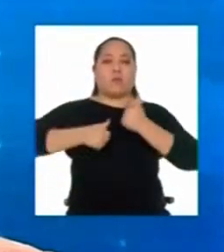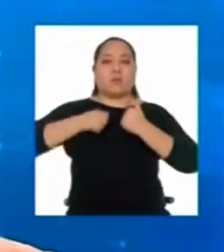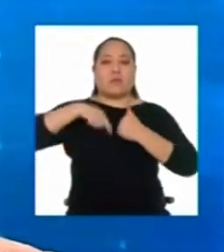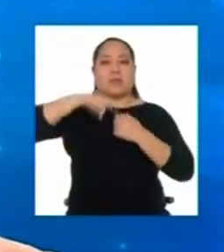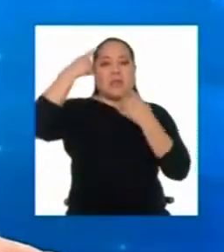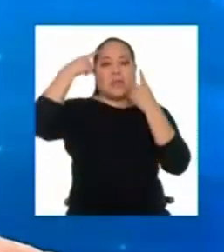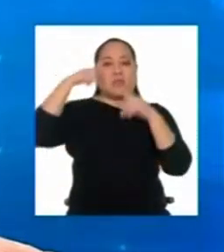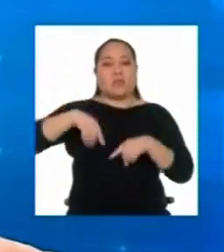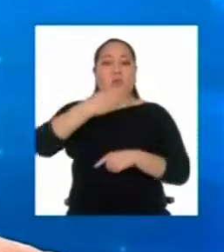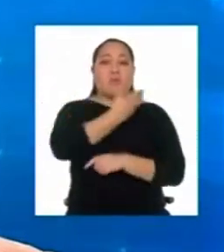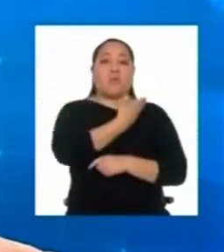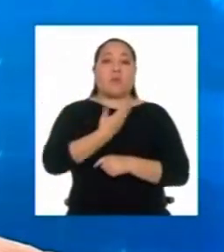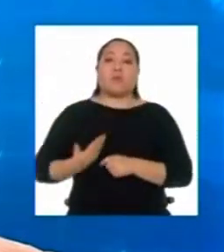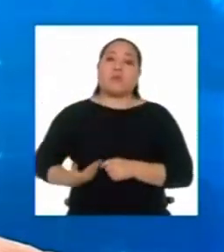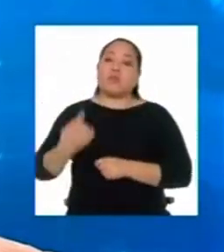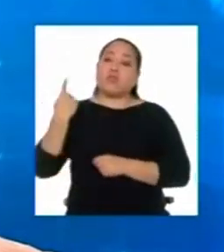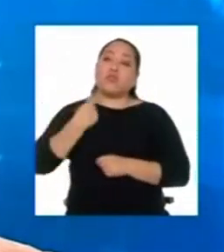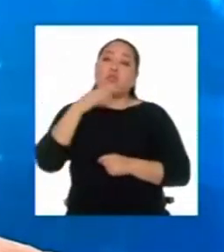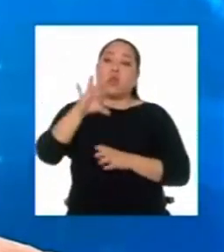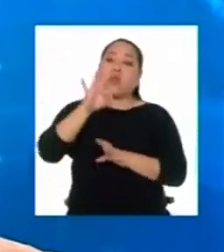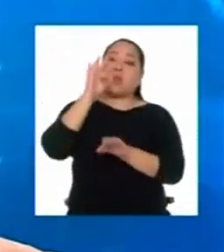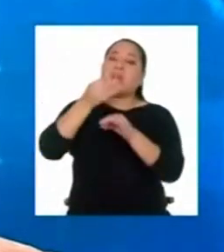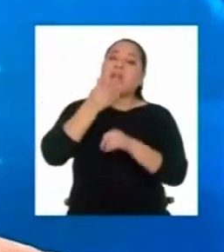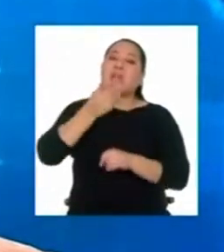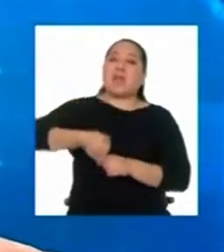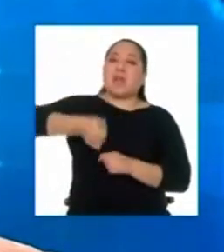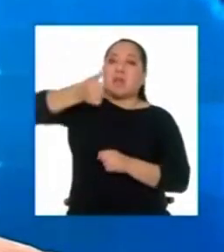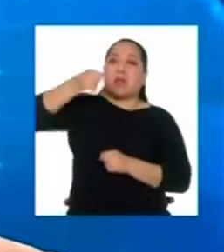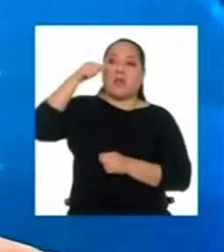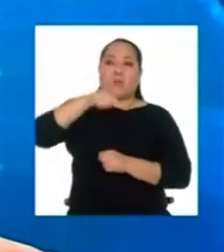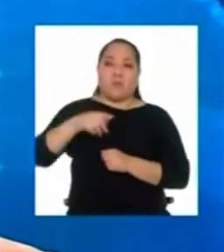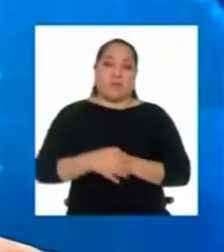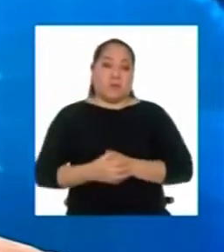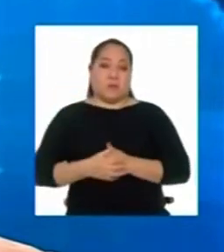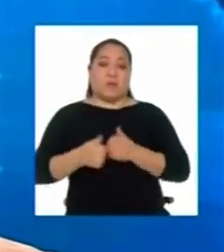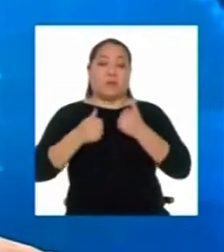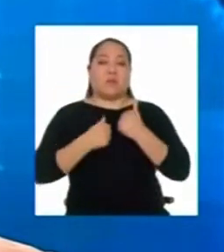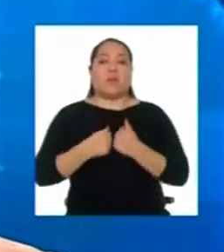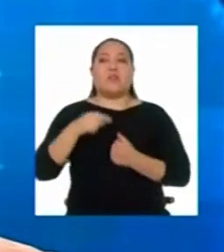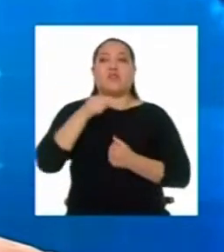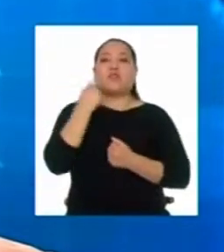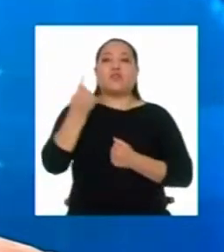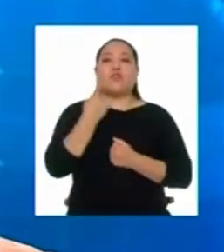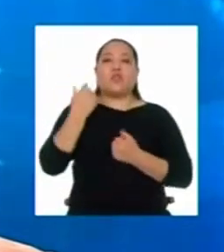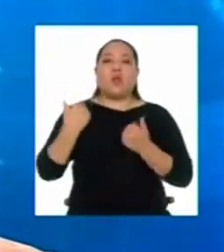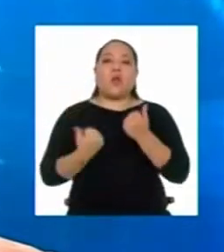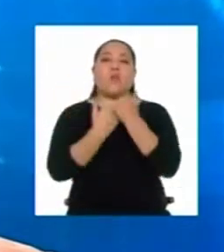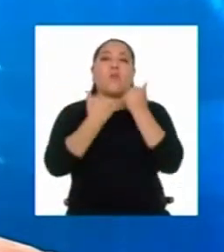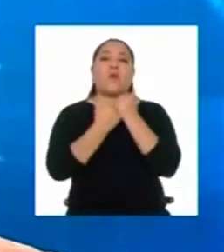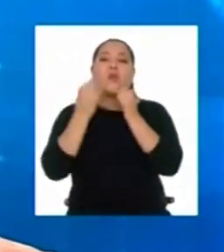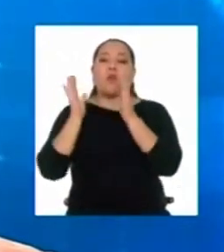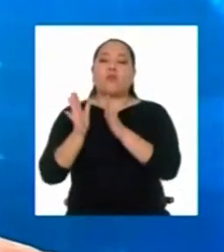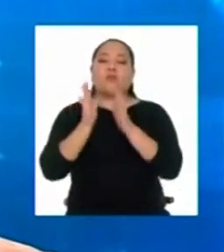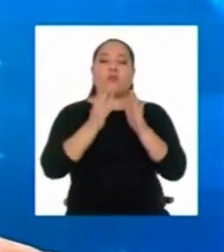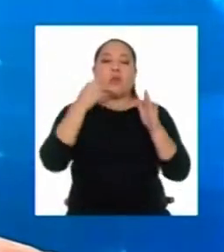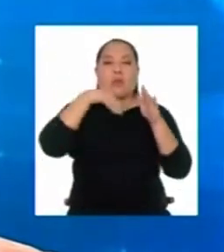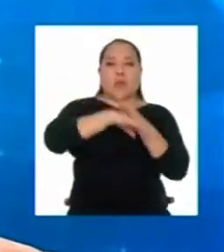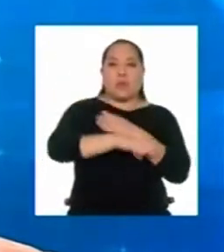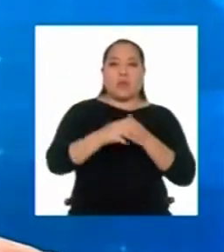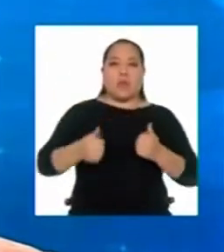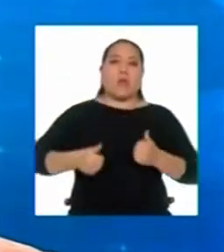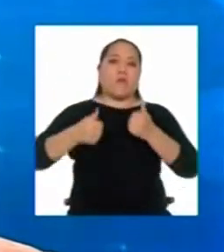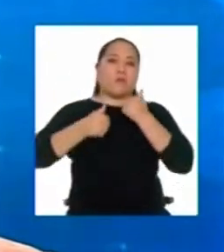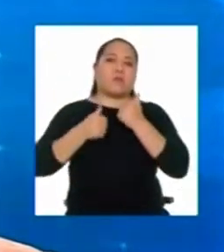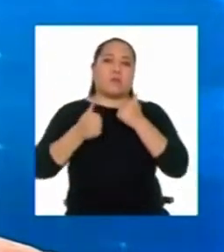del presidente elegir a los altos mandos castrenses. También anunció que se evalúa crear un batallón de apoyo al orden interno de las